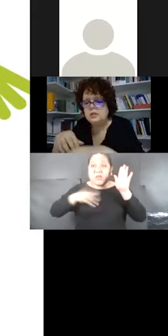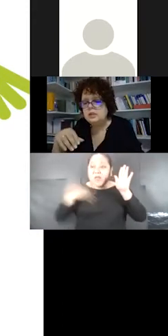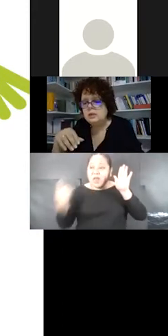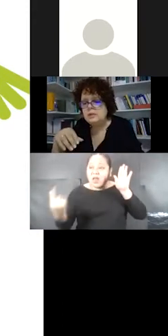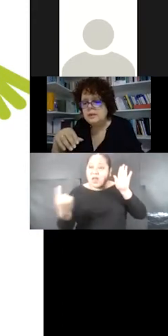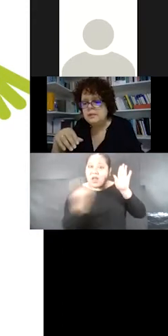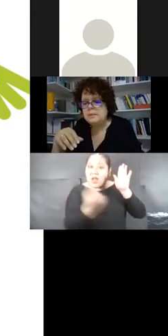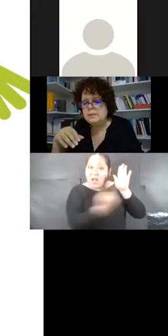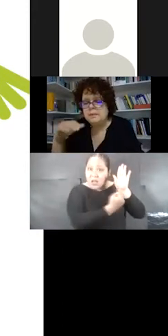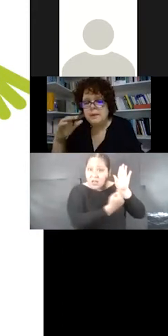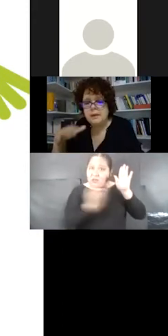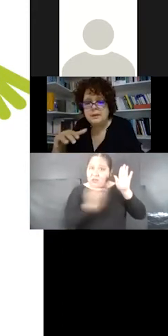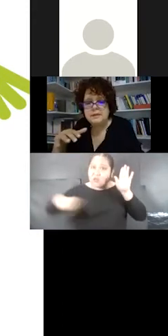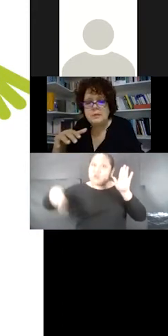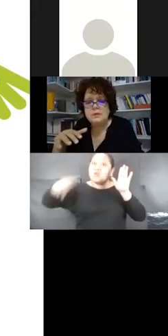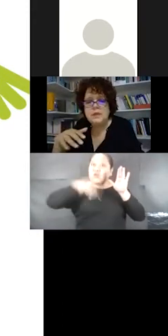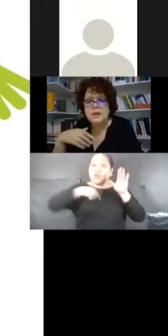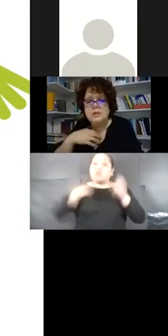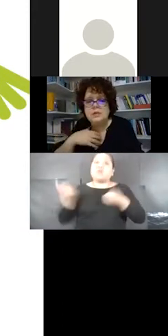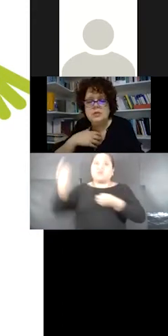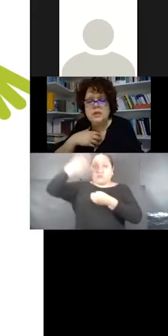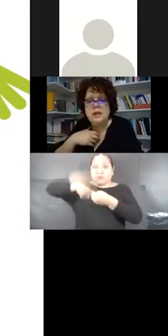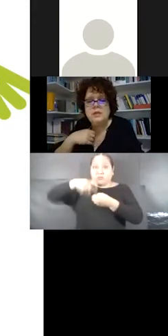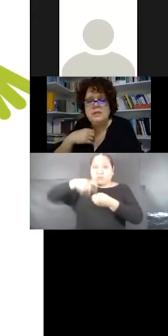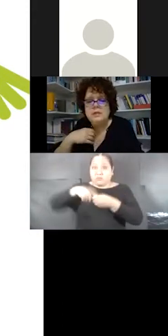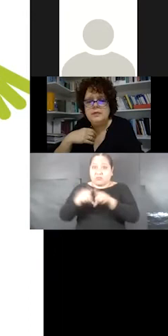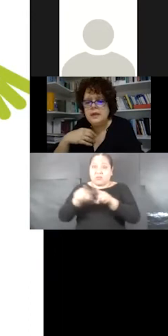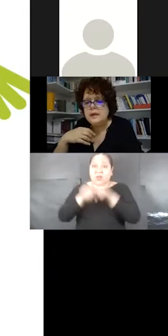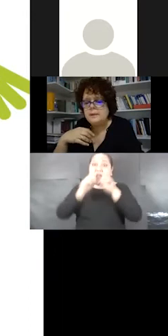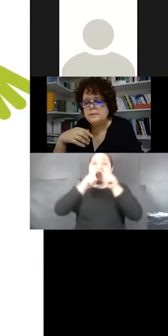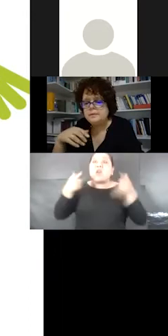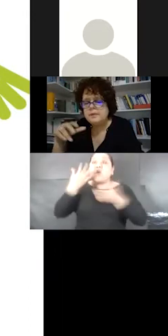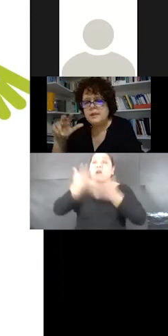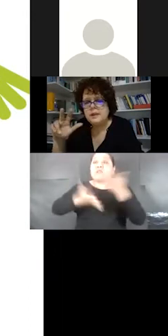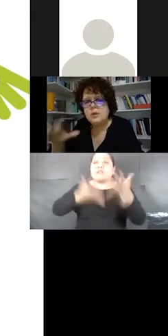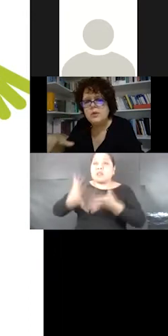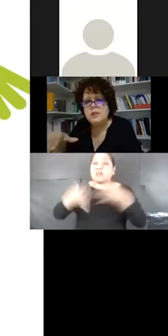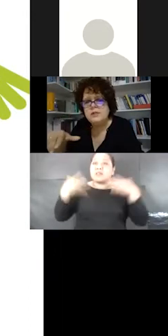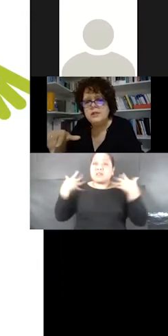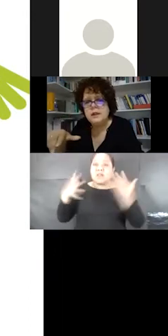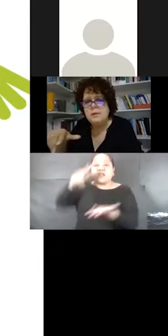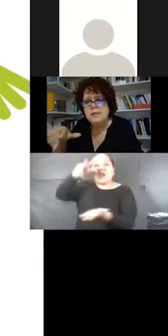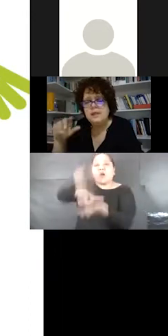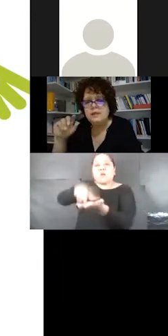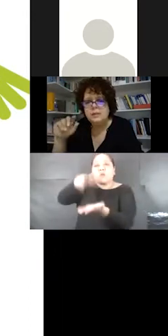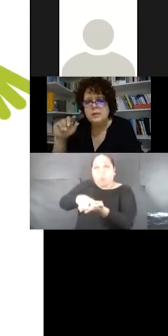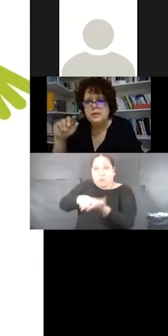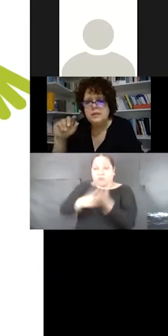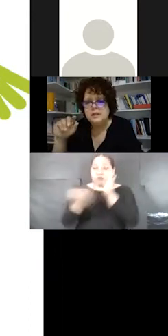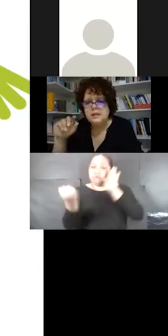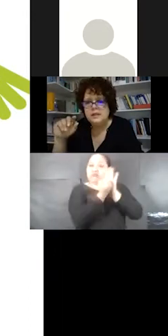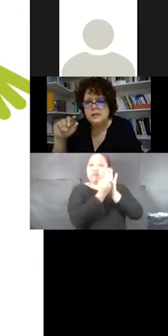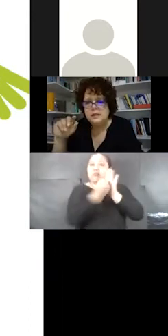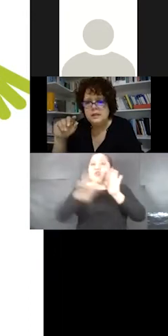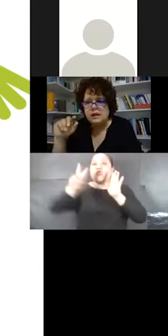donde nosotros también estamos, ya que nuestra lengua de señas fue reconocida oficialmente en el